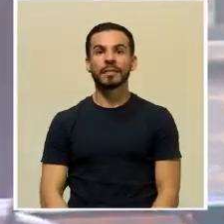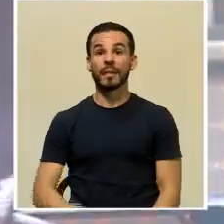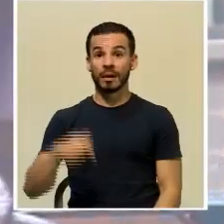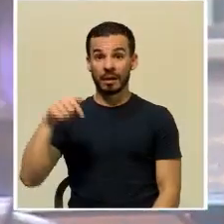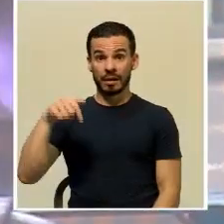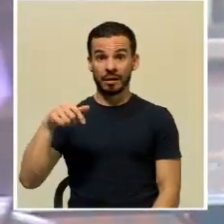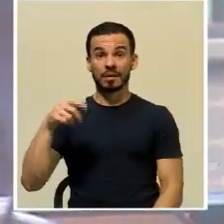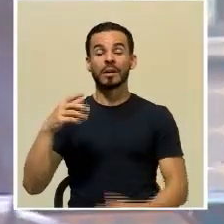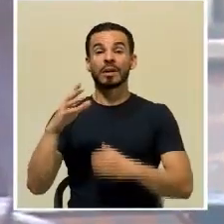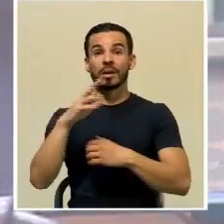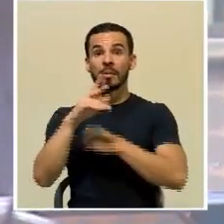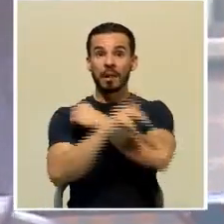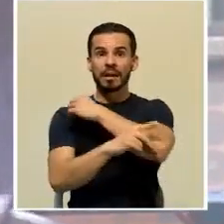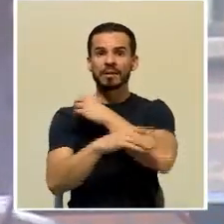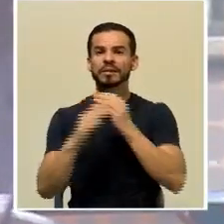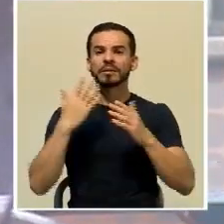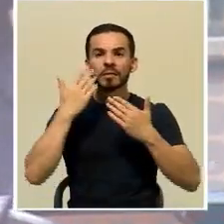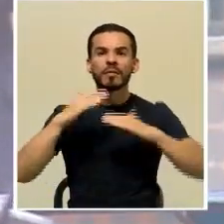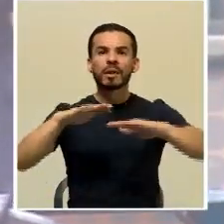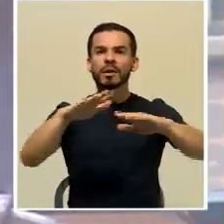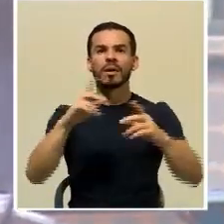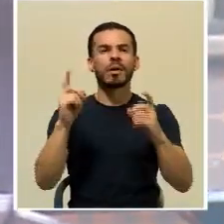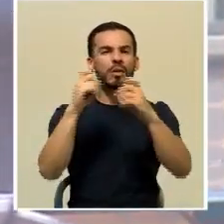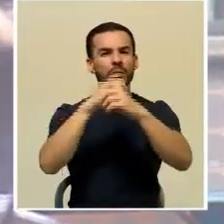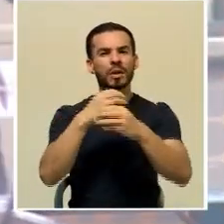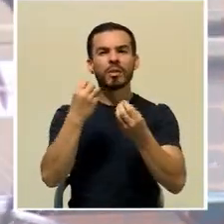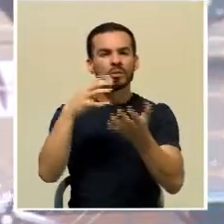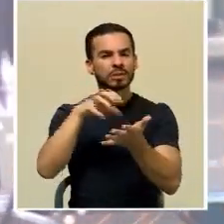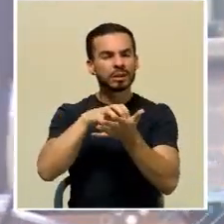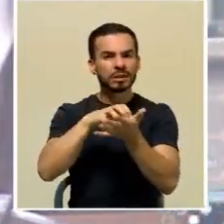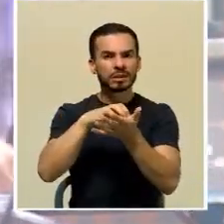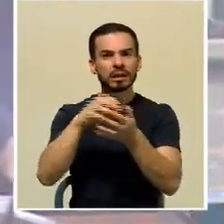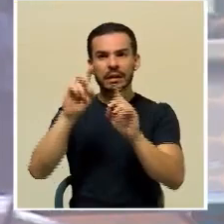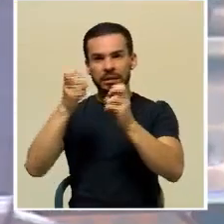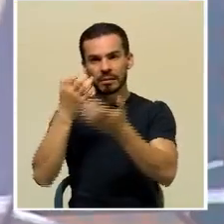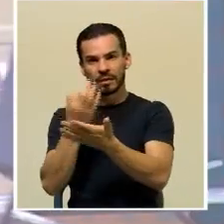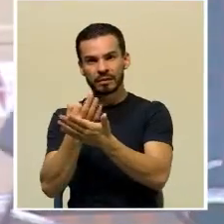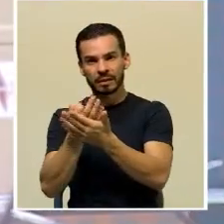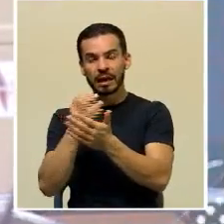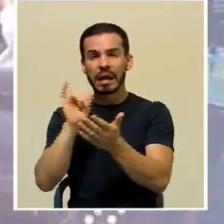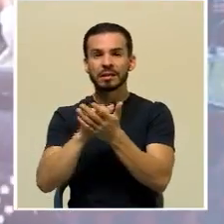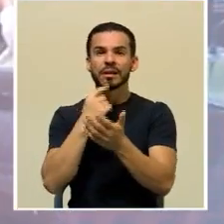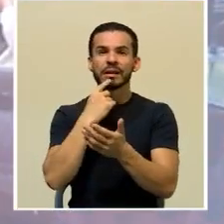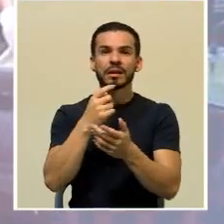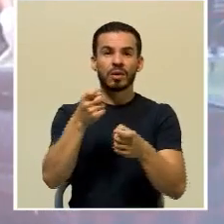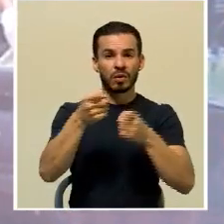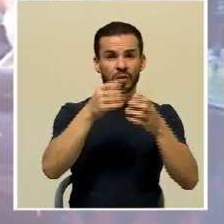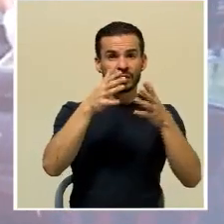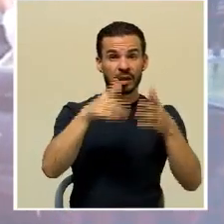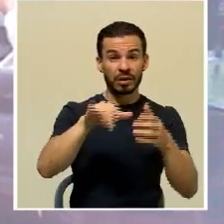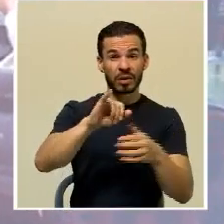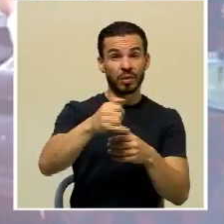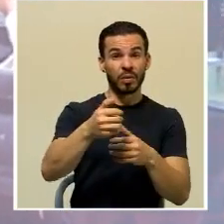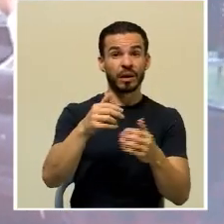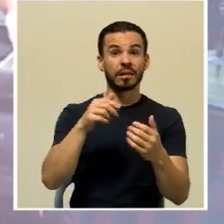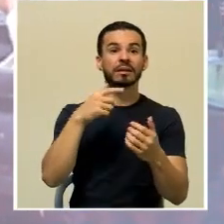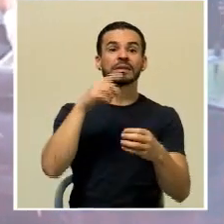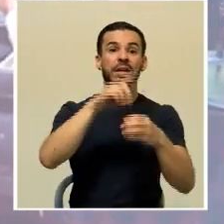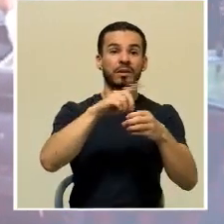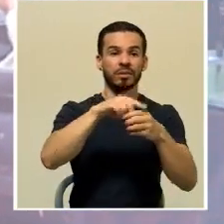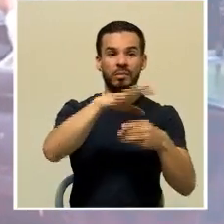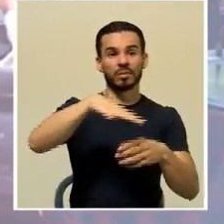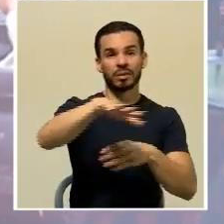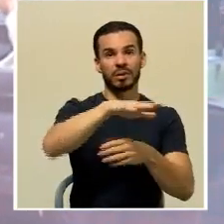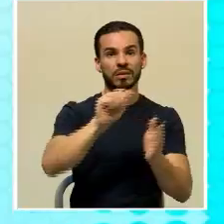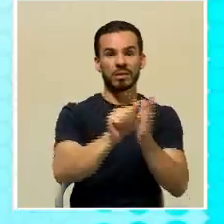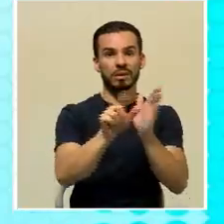Al país le espera un panorama complejo y de mucha incertidumbre en materia financiera. Así lo aseguró la Contralora este jueves ante los